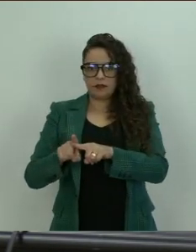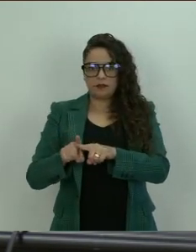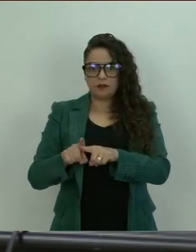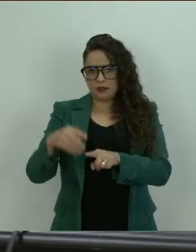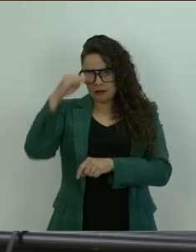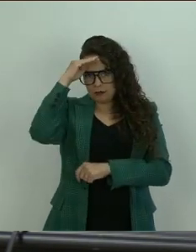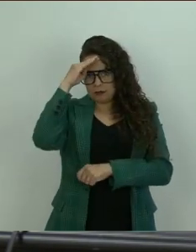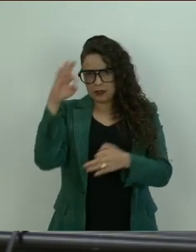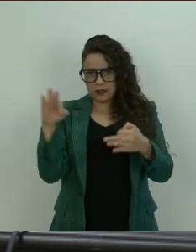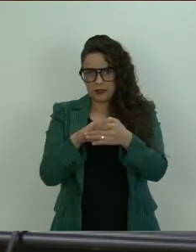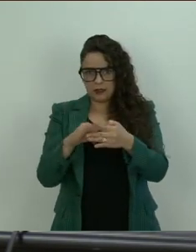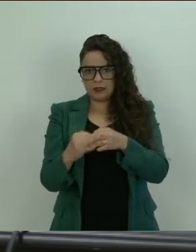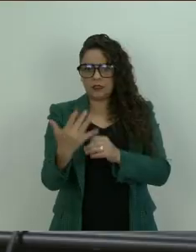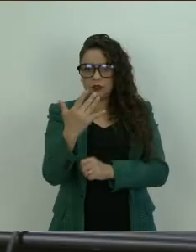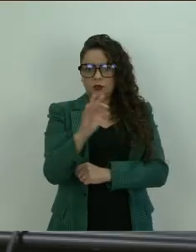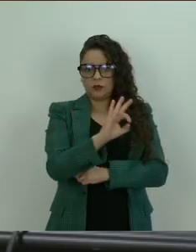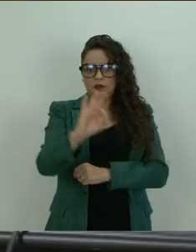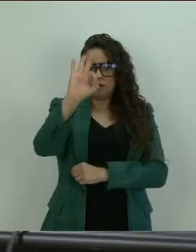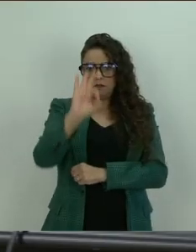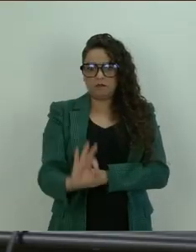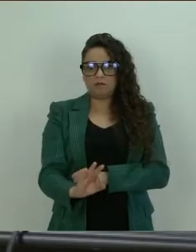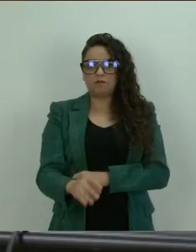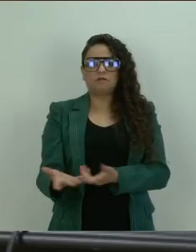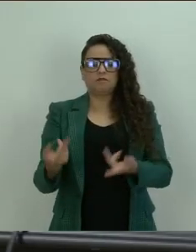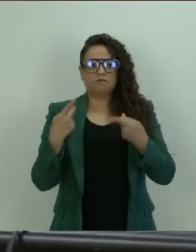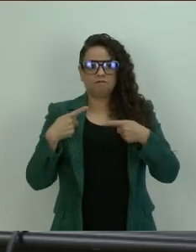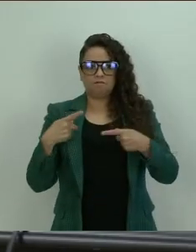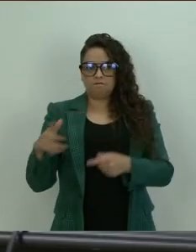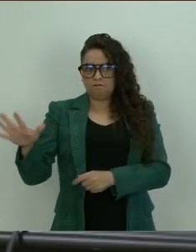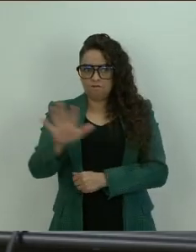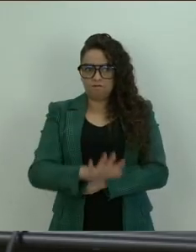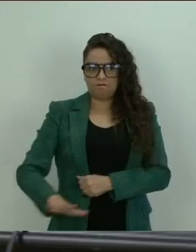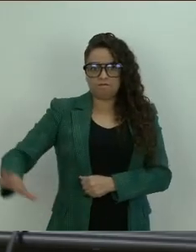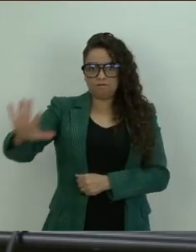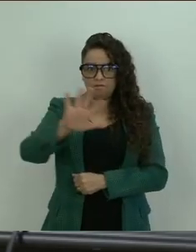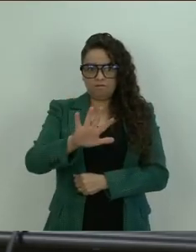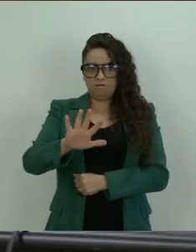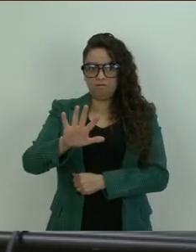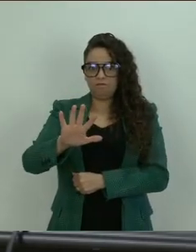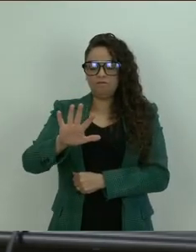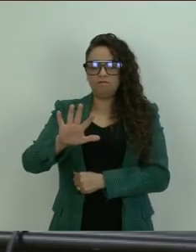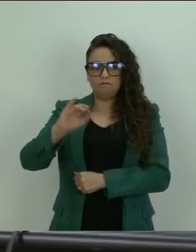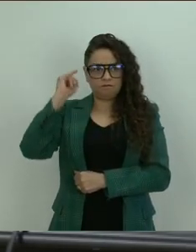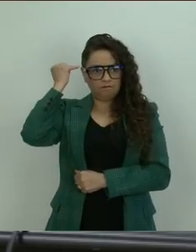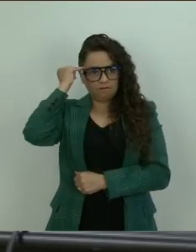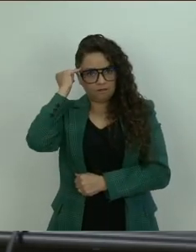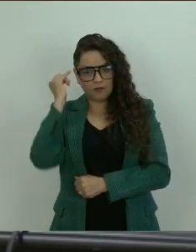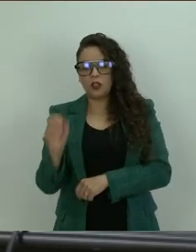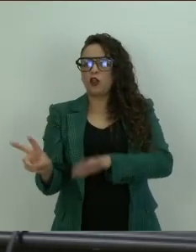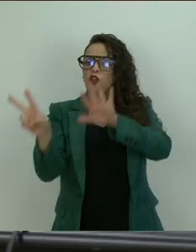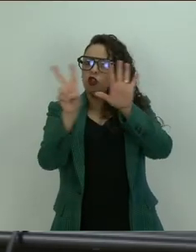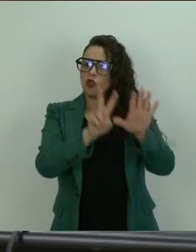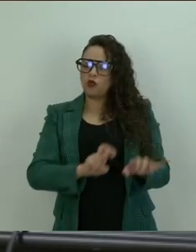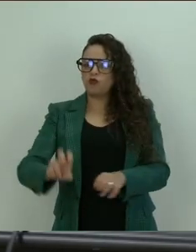aproximadamente el 50% de la población indígena global, es decir, 238